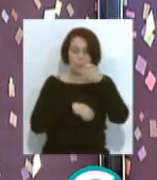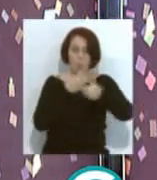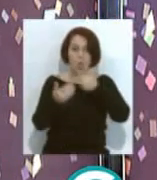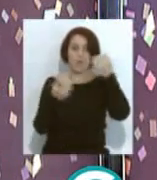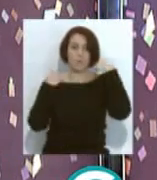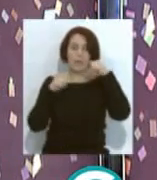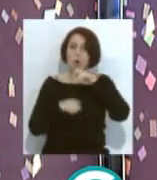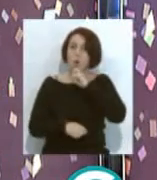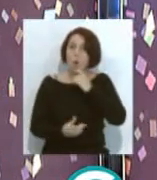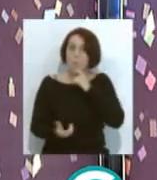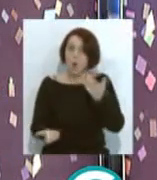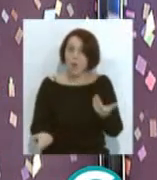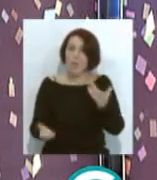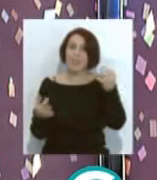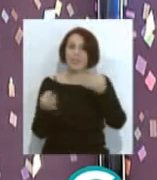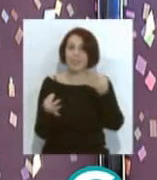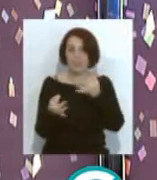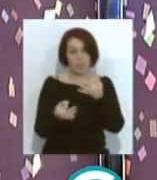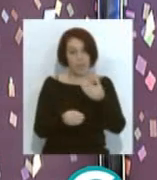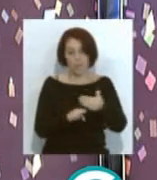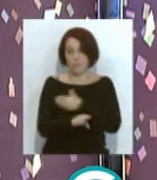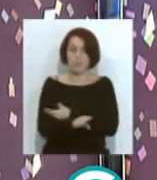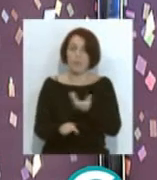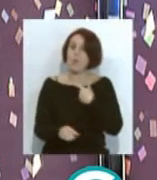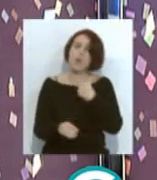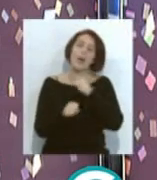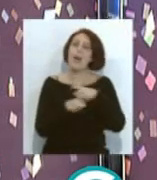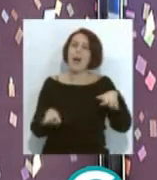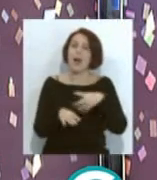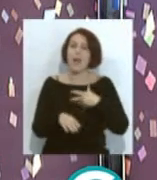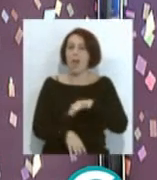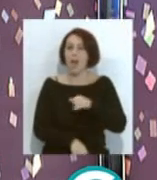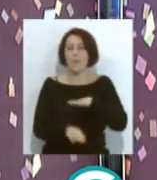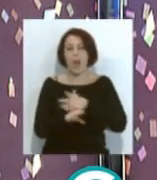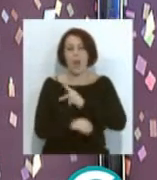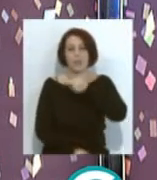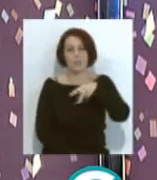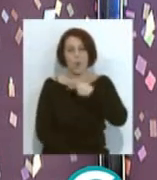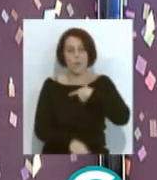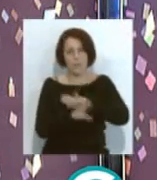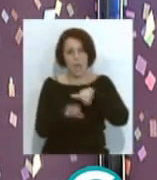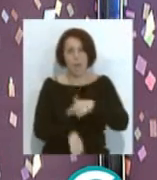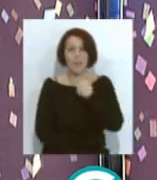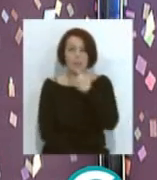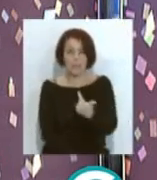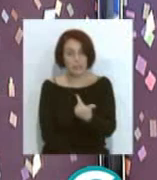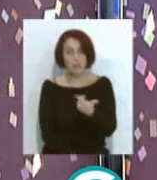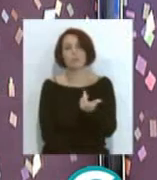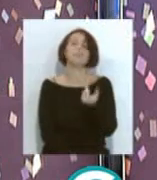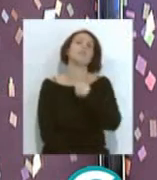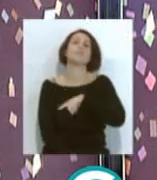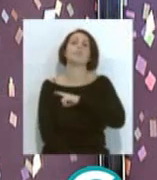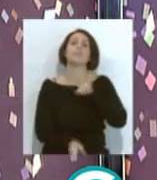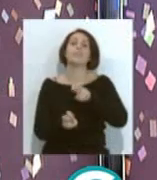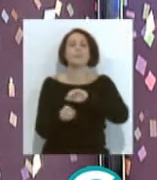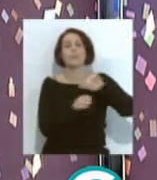que inevitablemente tiene que haber con carácter previo a esas galas para las semifinalistas. Dicho esto, vamos con